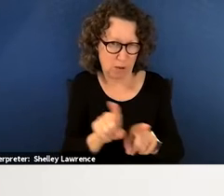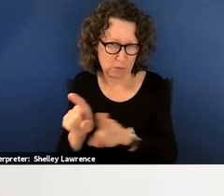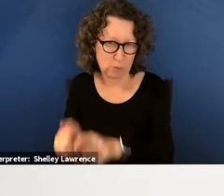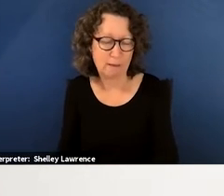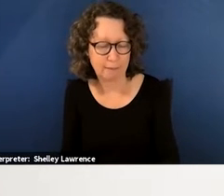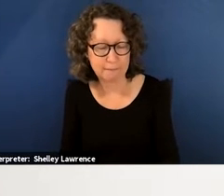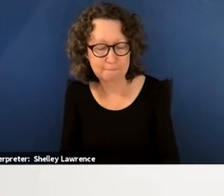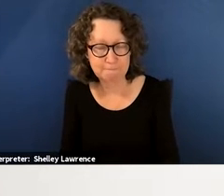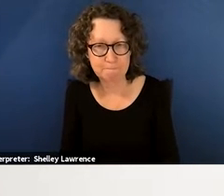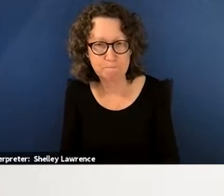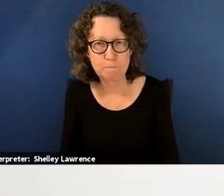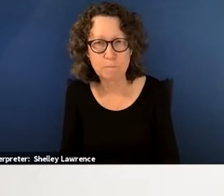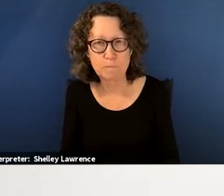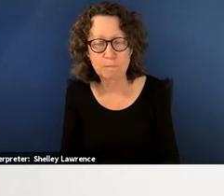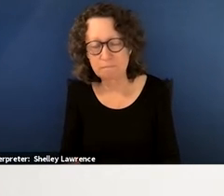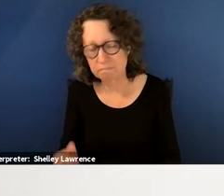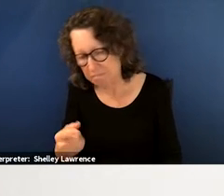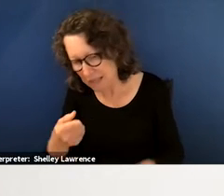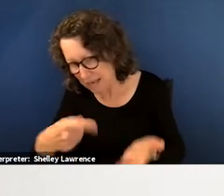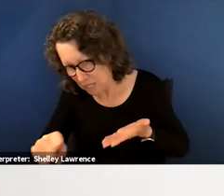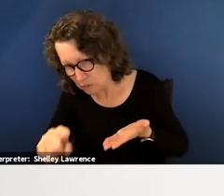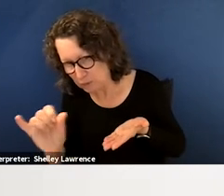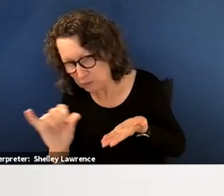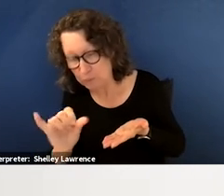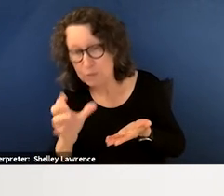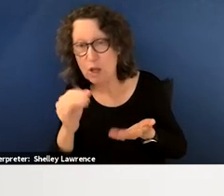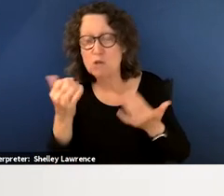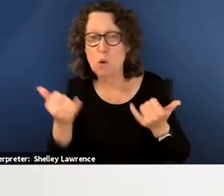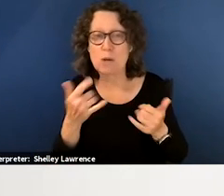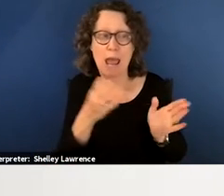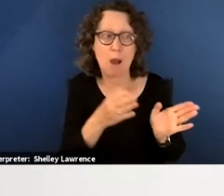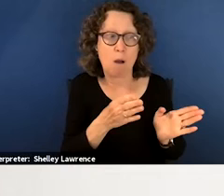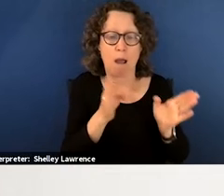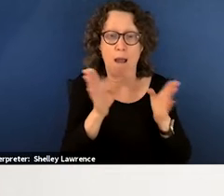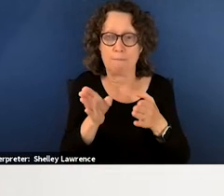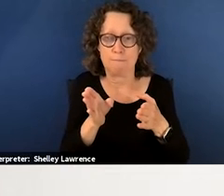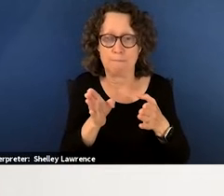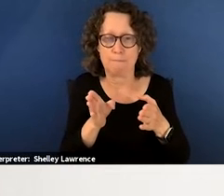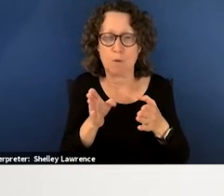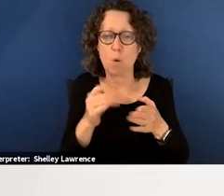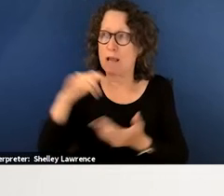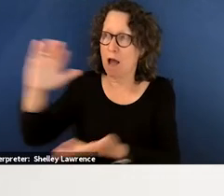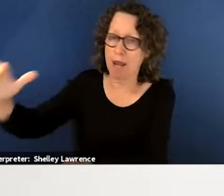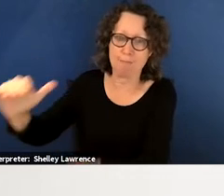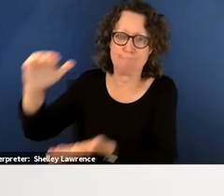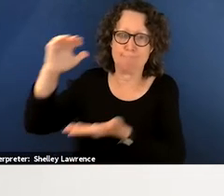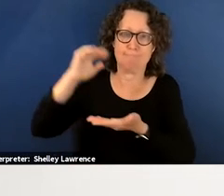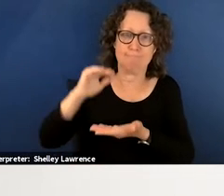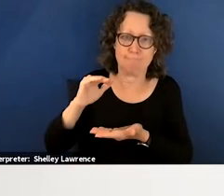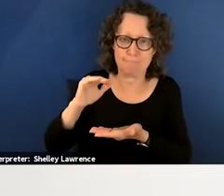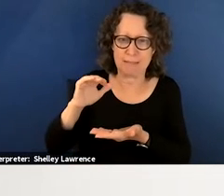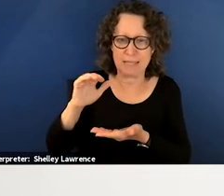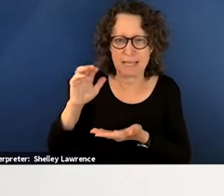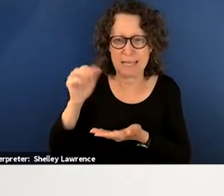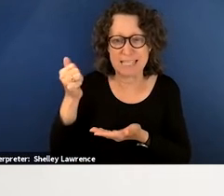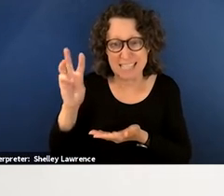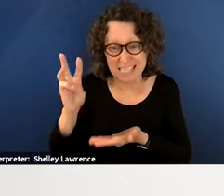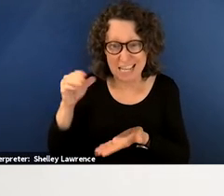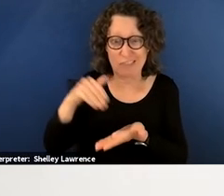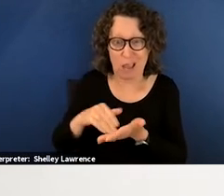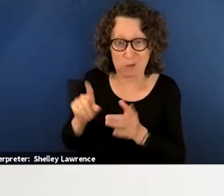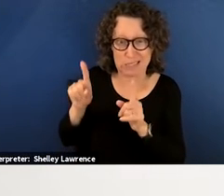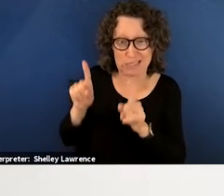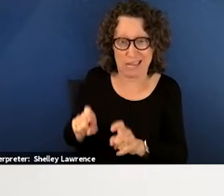de vigilancia con esos estudiantes en las próximas semanas. Entonces ahora, pues hemos recibido